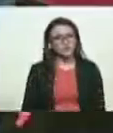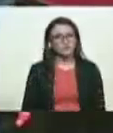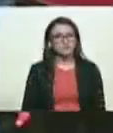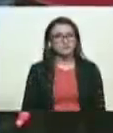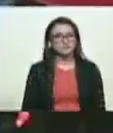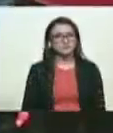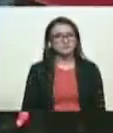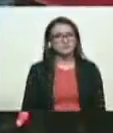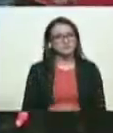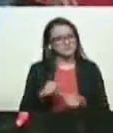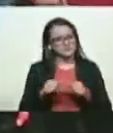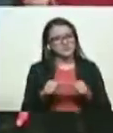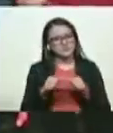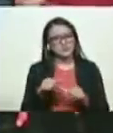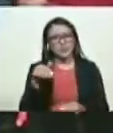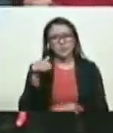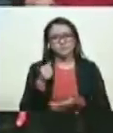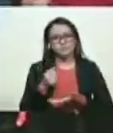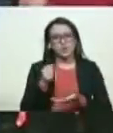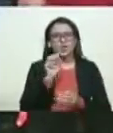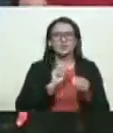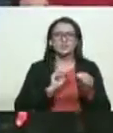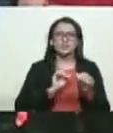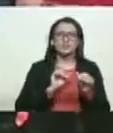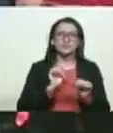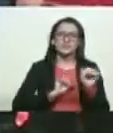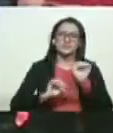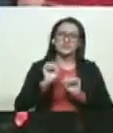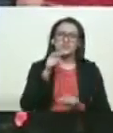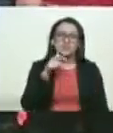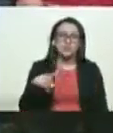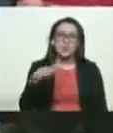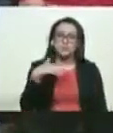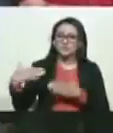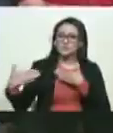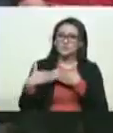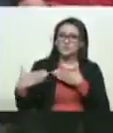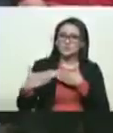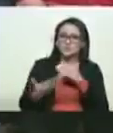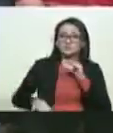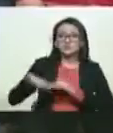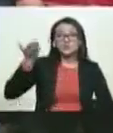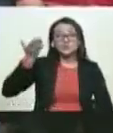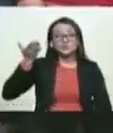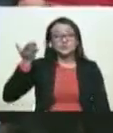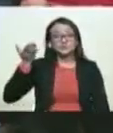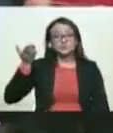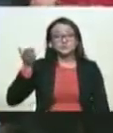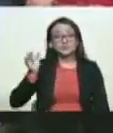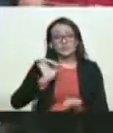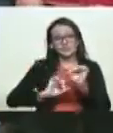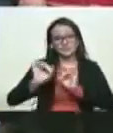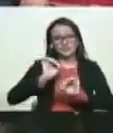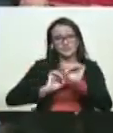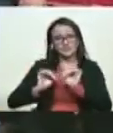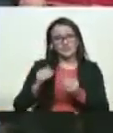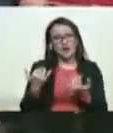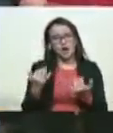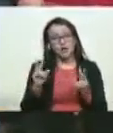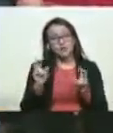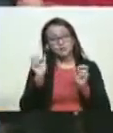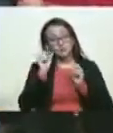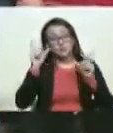y así seguiremos con los bonos para defender al pueblo de la guerra económica y de la inflación inducida vienen nuevas